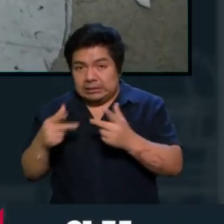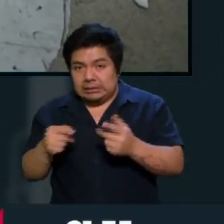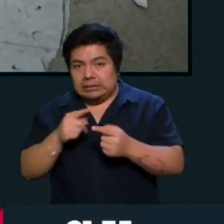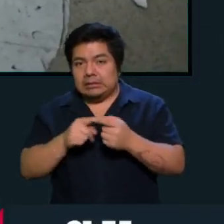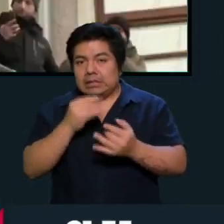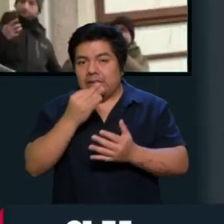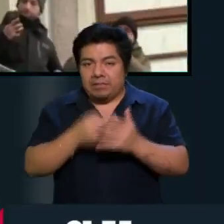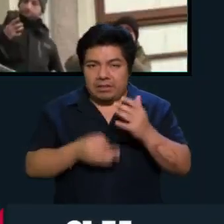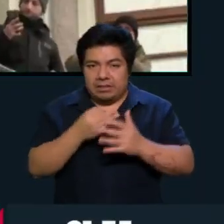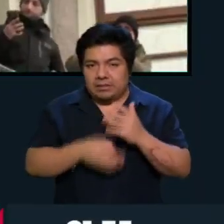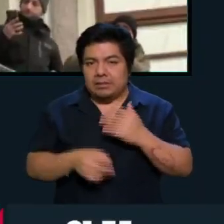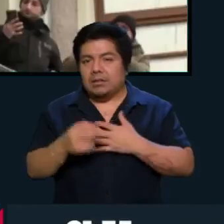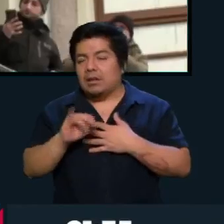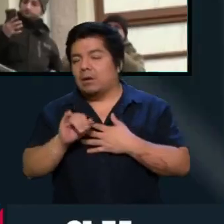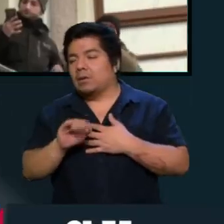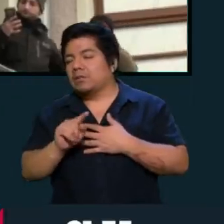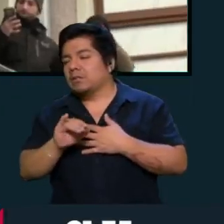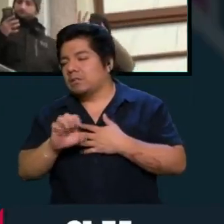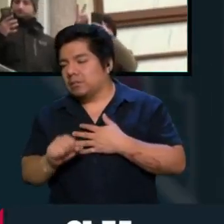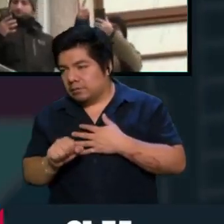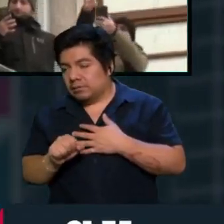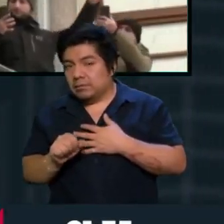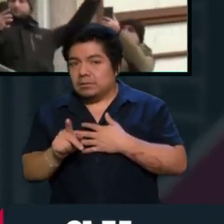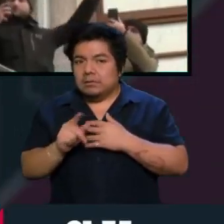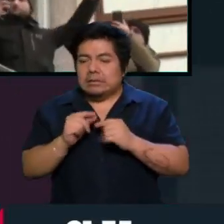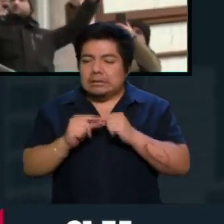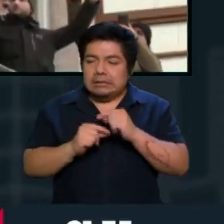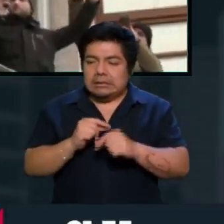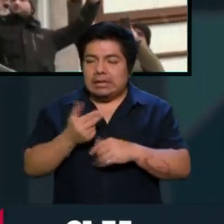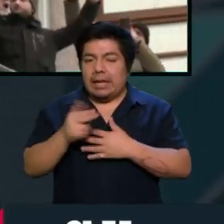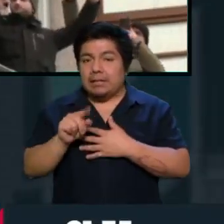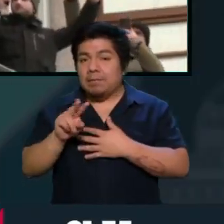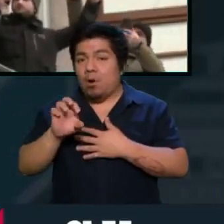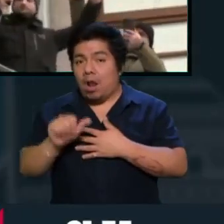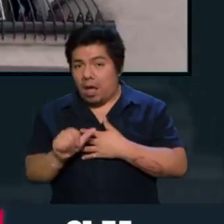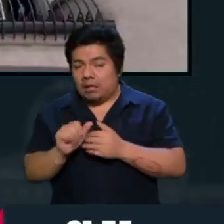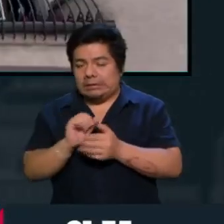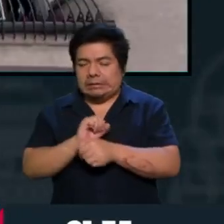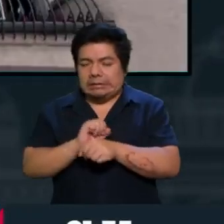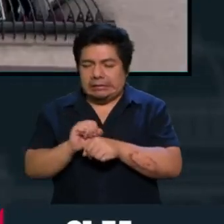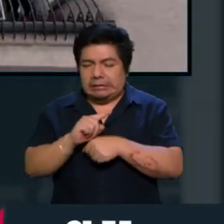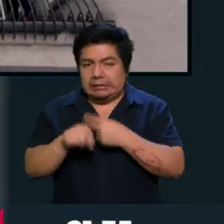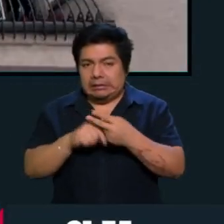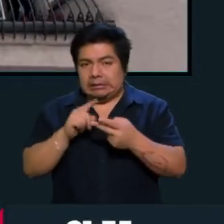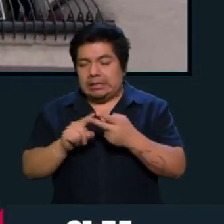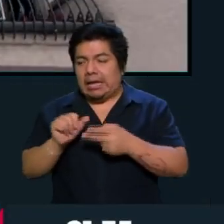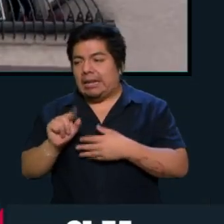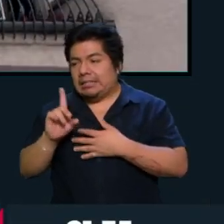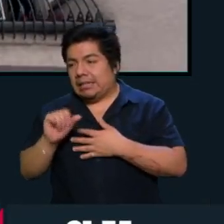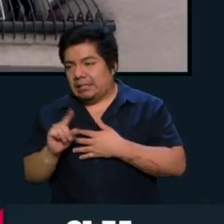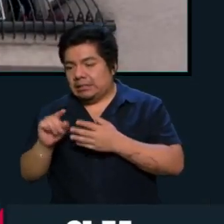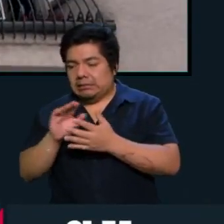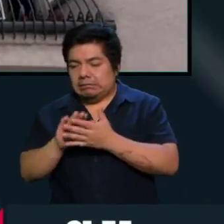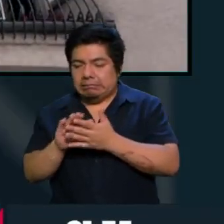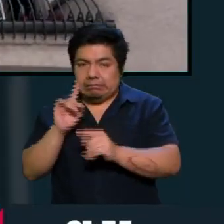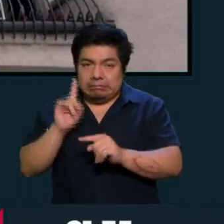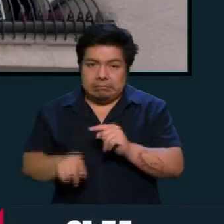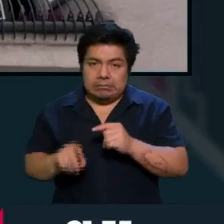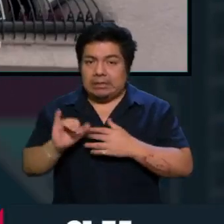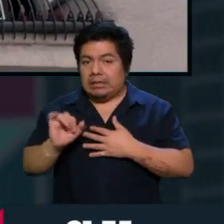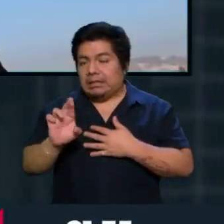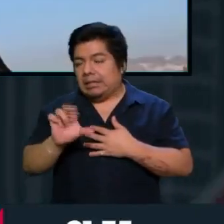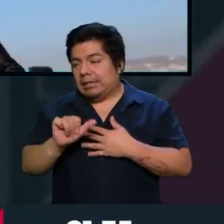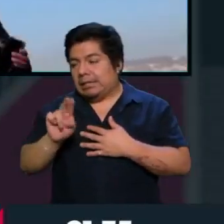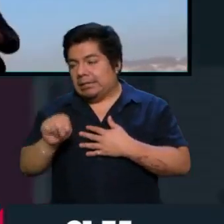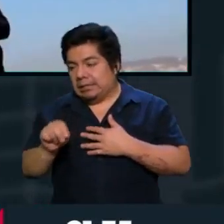los hutíes, a los que también han atacado, pues ya debilitaron a Hezbollah, ya derrocaron a Bashar al-Assad y el mismo Irán, que pasa